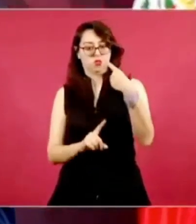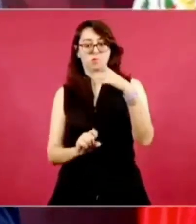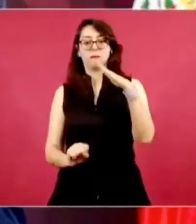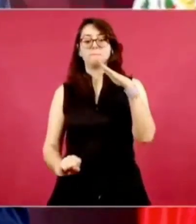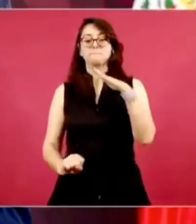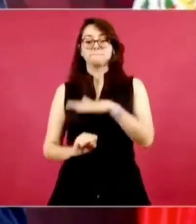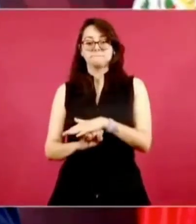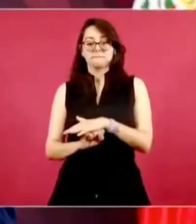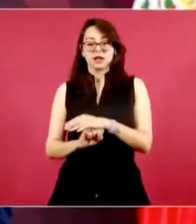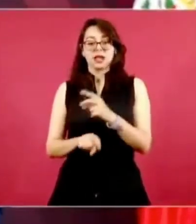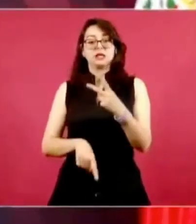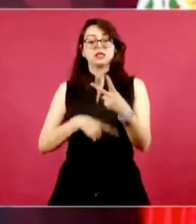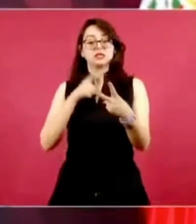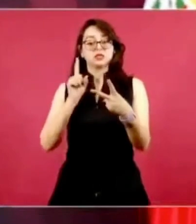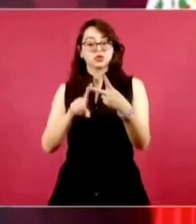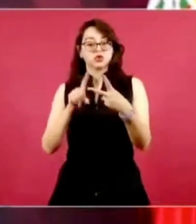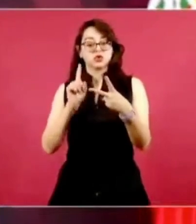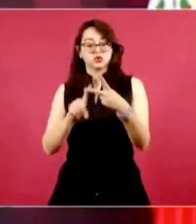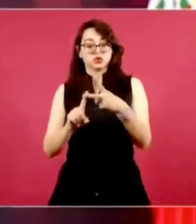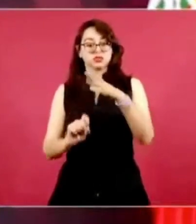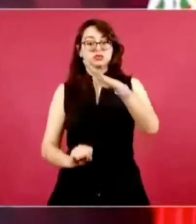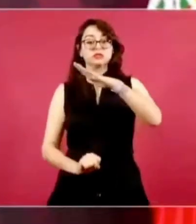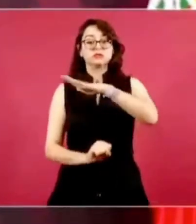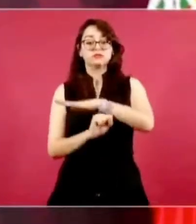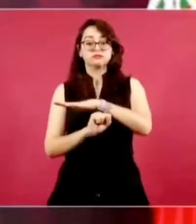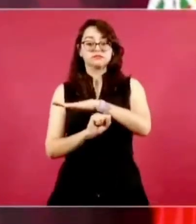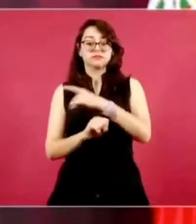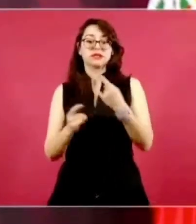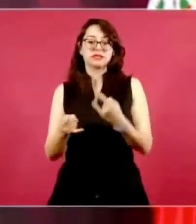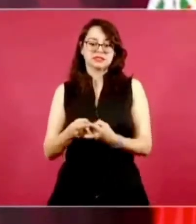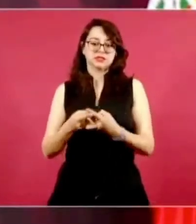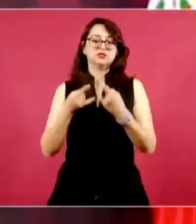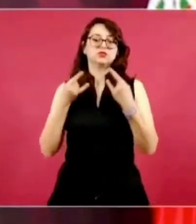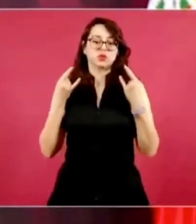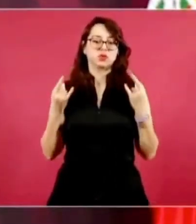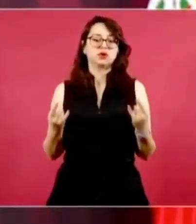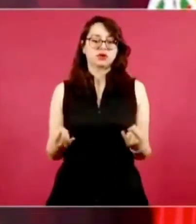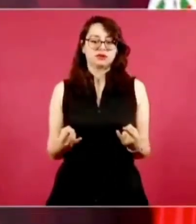que nos da identidad es nuestra historia,